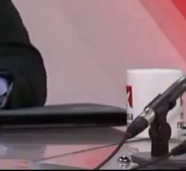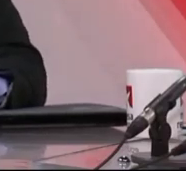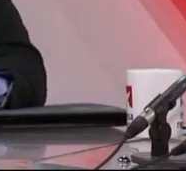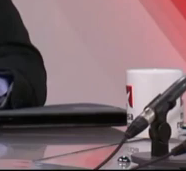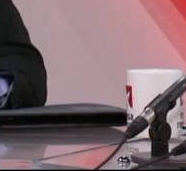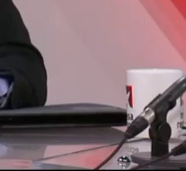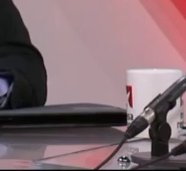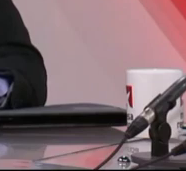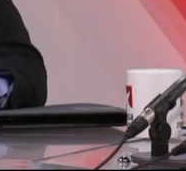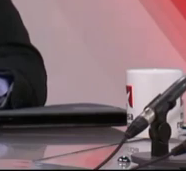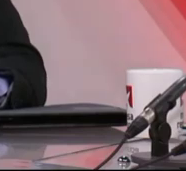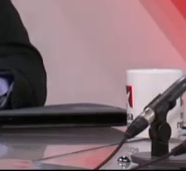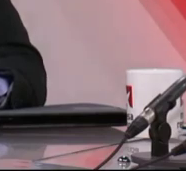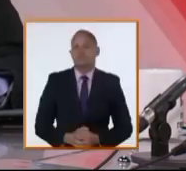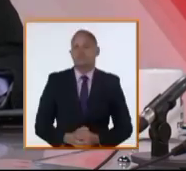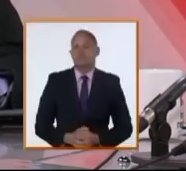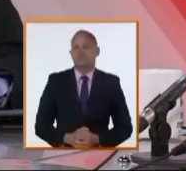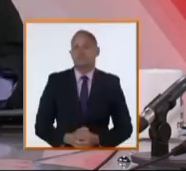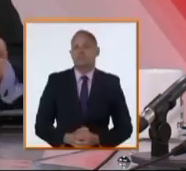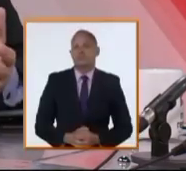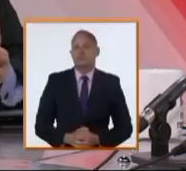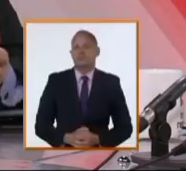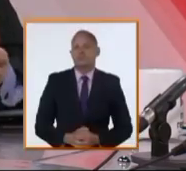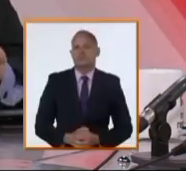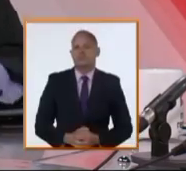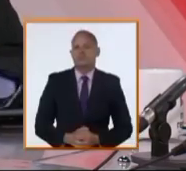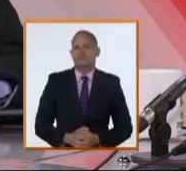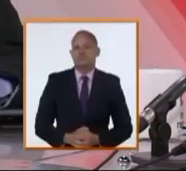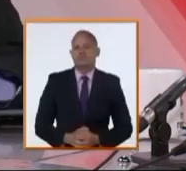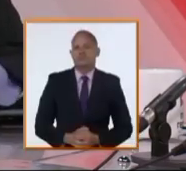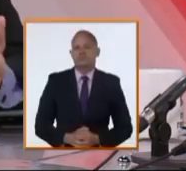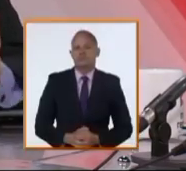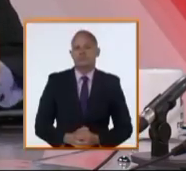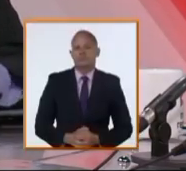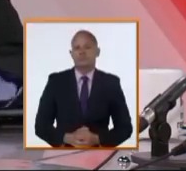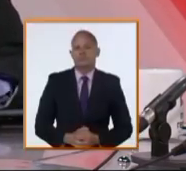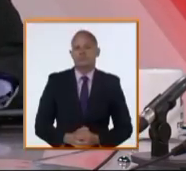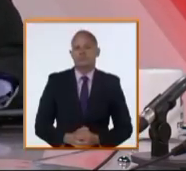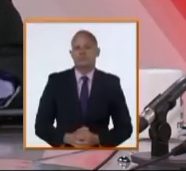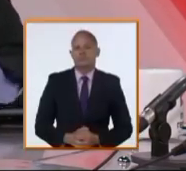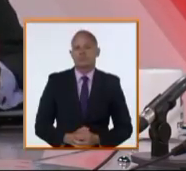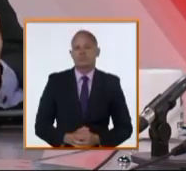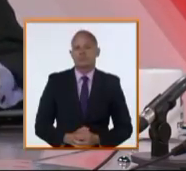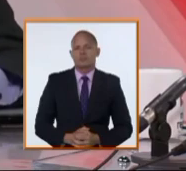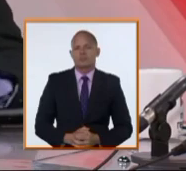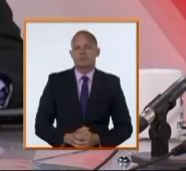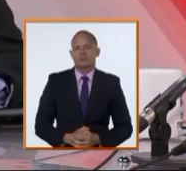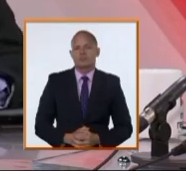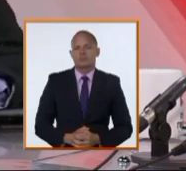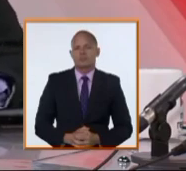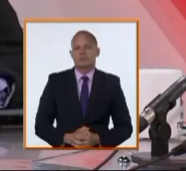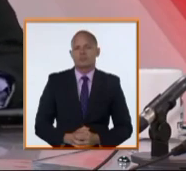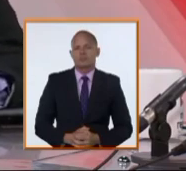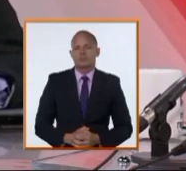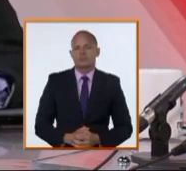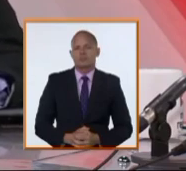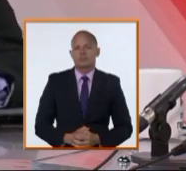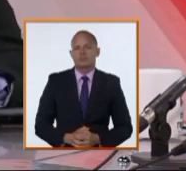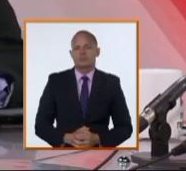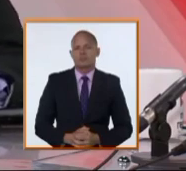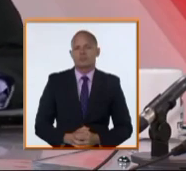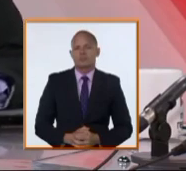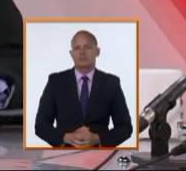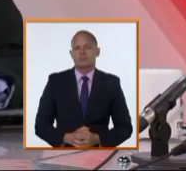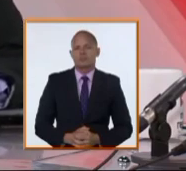dudas importantes en este país varias escuelas renovadas varias escuelas recuperadas otras en proceso de